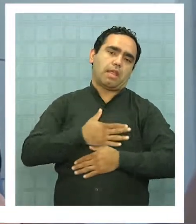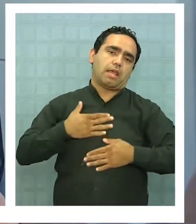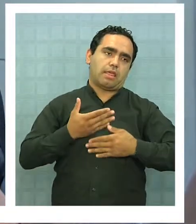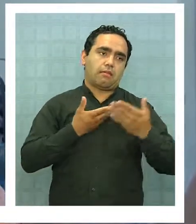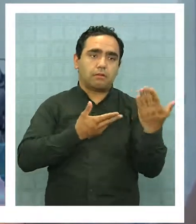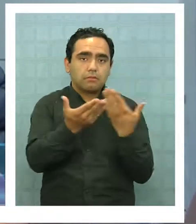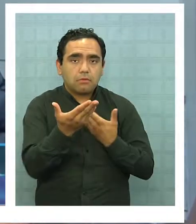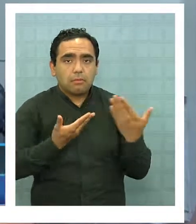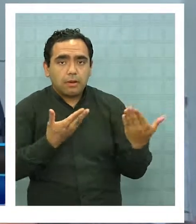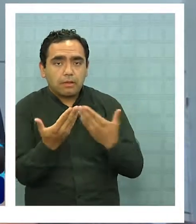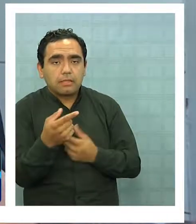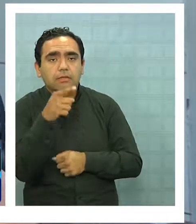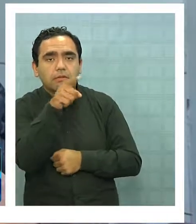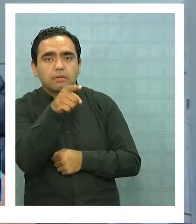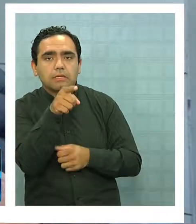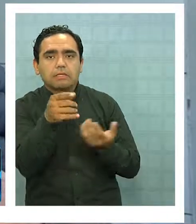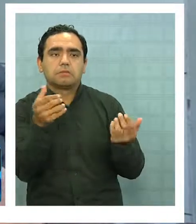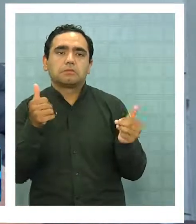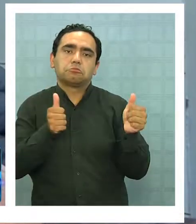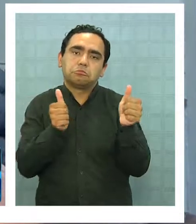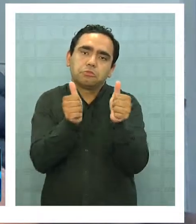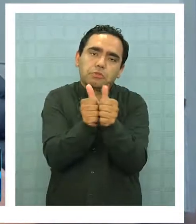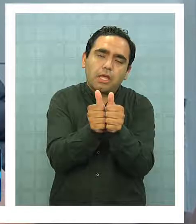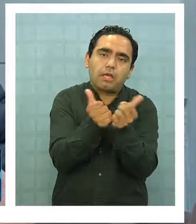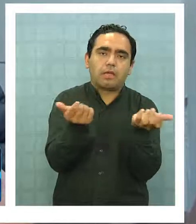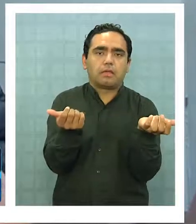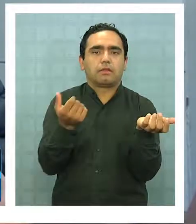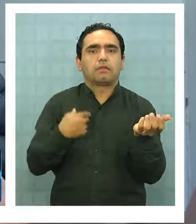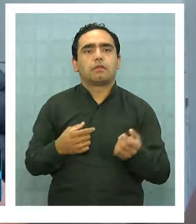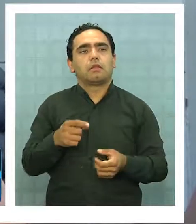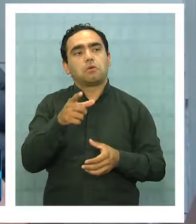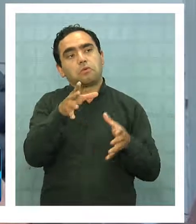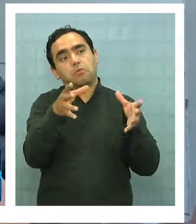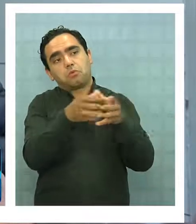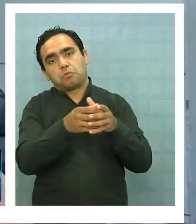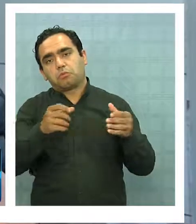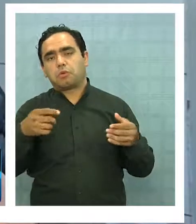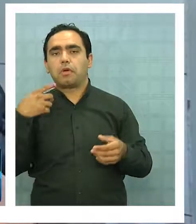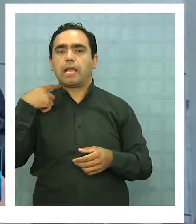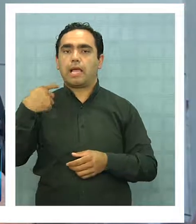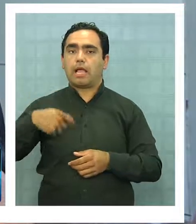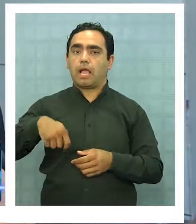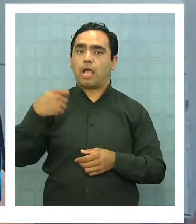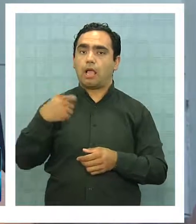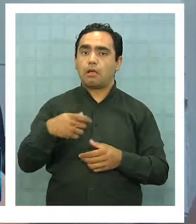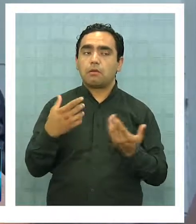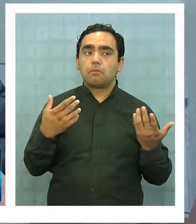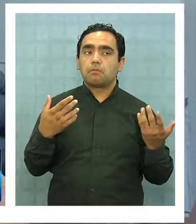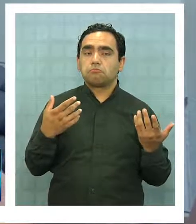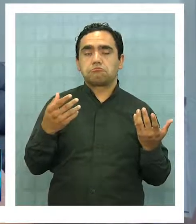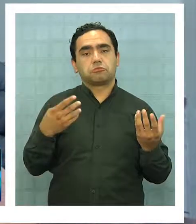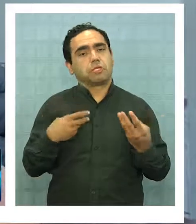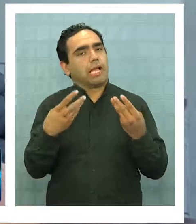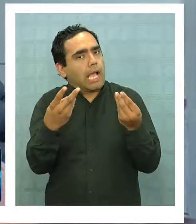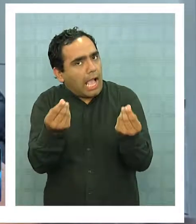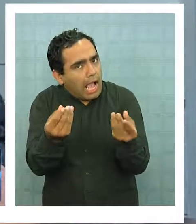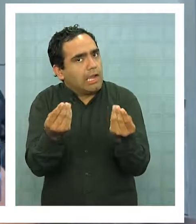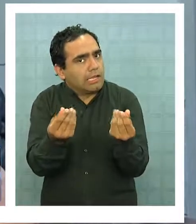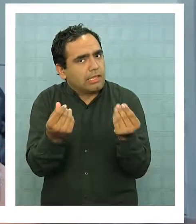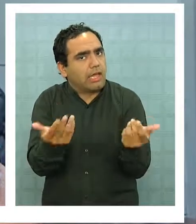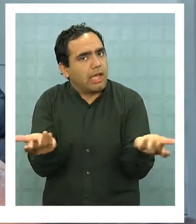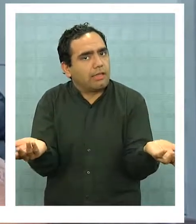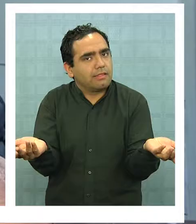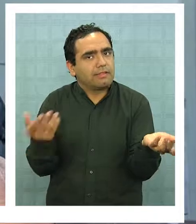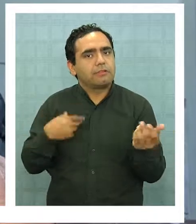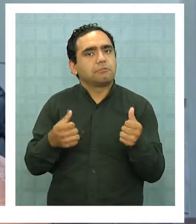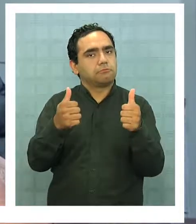con ellos, pero verdad que compartimos con esta cercanía un show de primer nivel, que tuvimos la suerte de compartir esta hora y media,